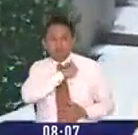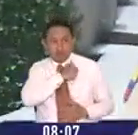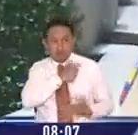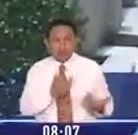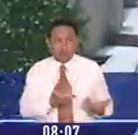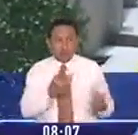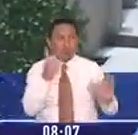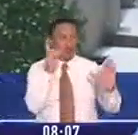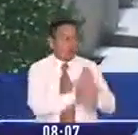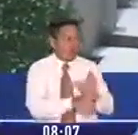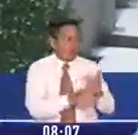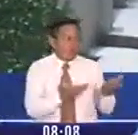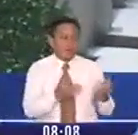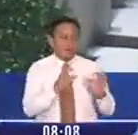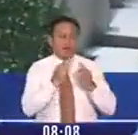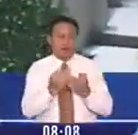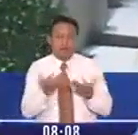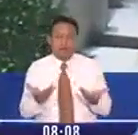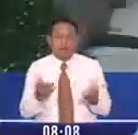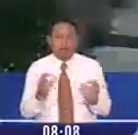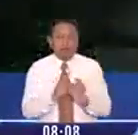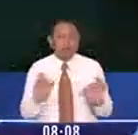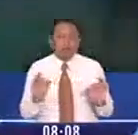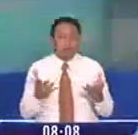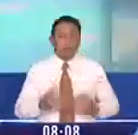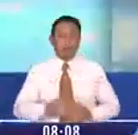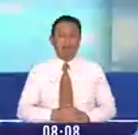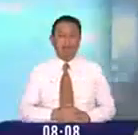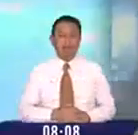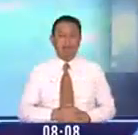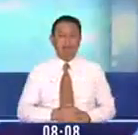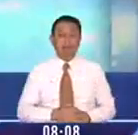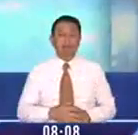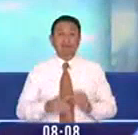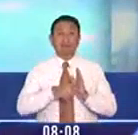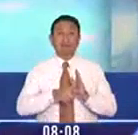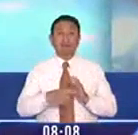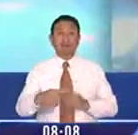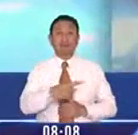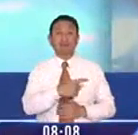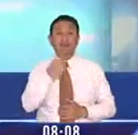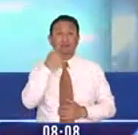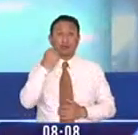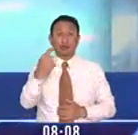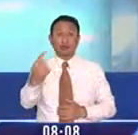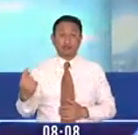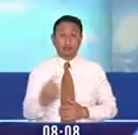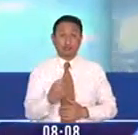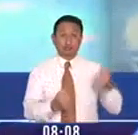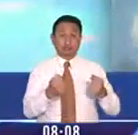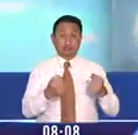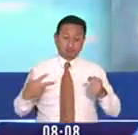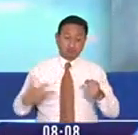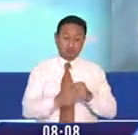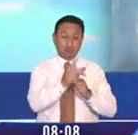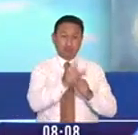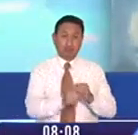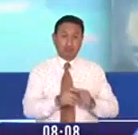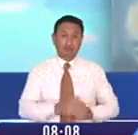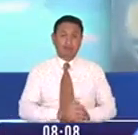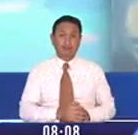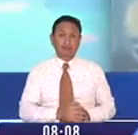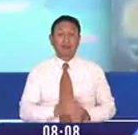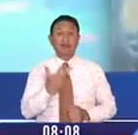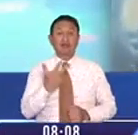el desaparecido? ¿Dónde está la familia? No existe absolutamente nada. Segundos después se ve cómo suben a un hombre a uno de los vehículos sospechosos y los